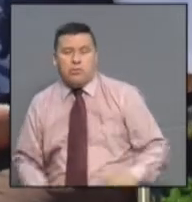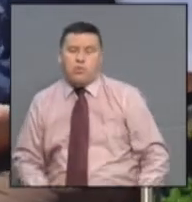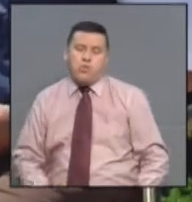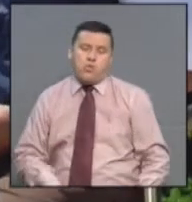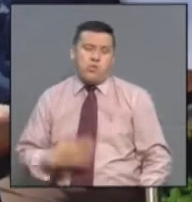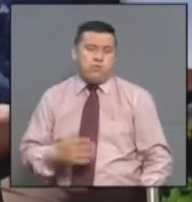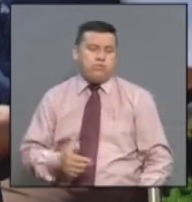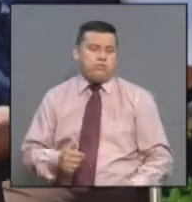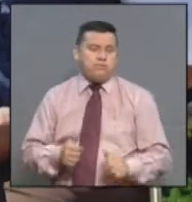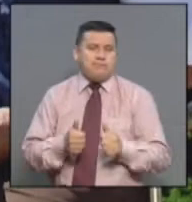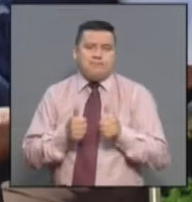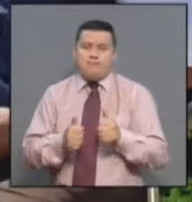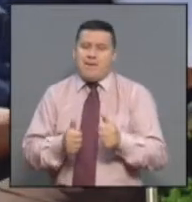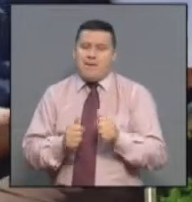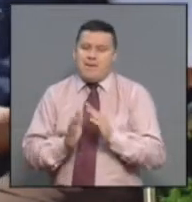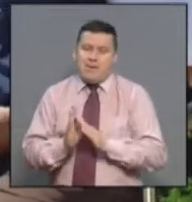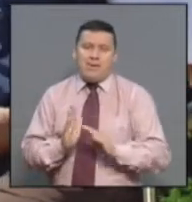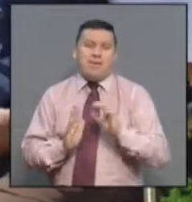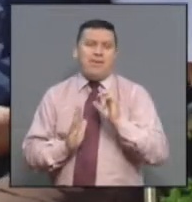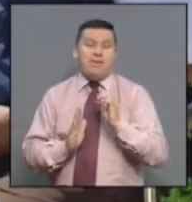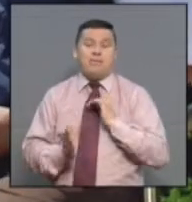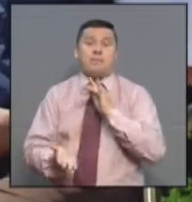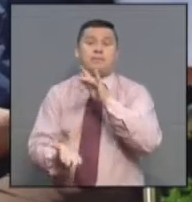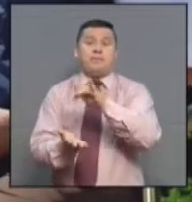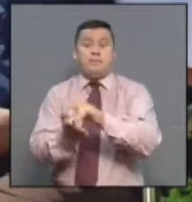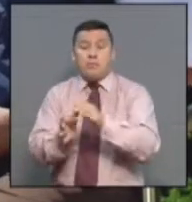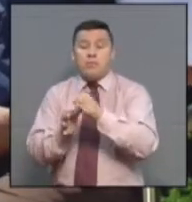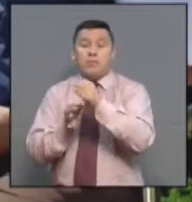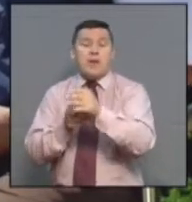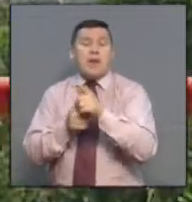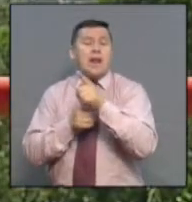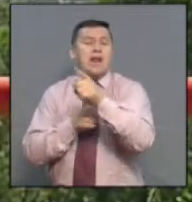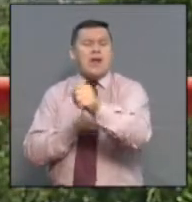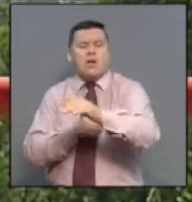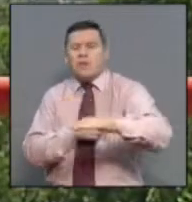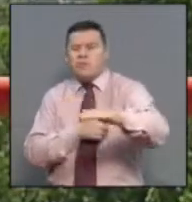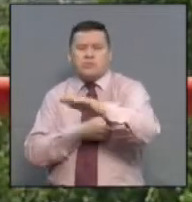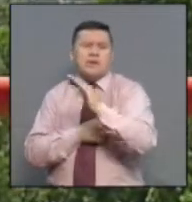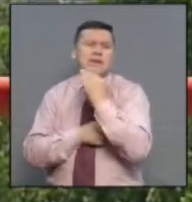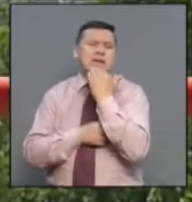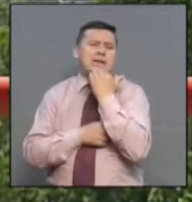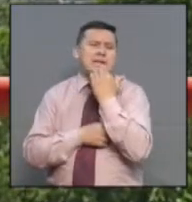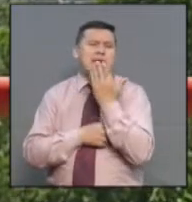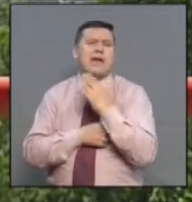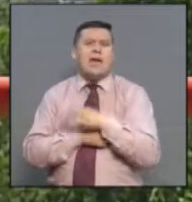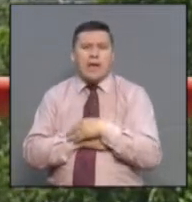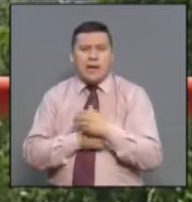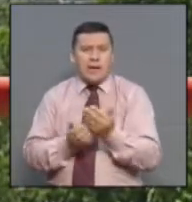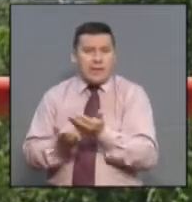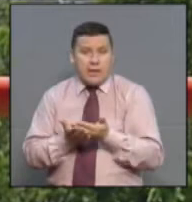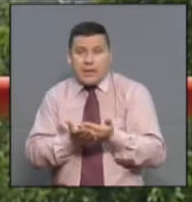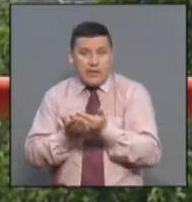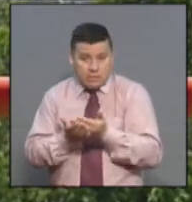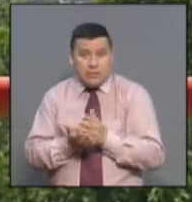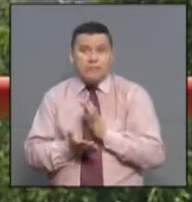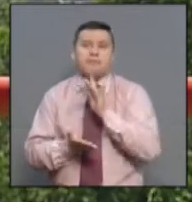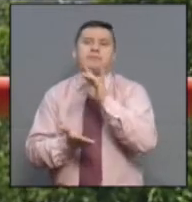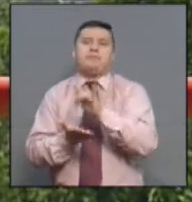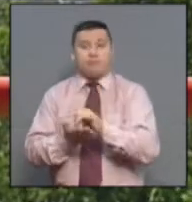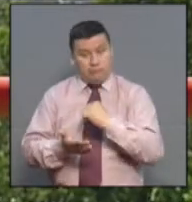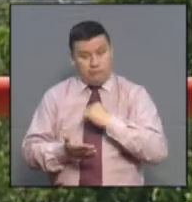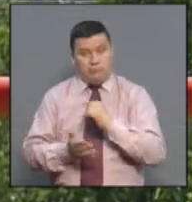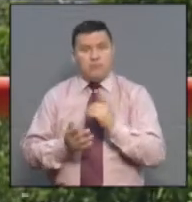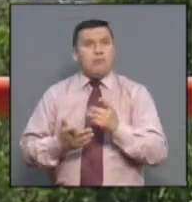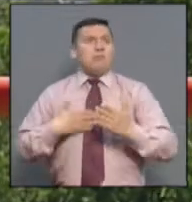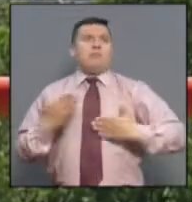sido excelente. Cuando nosotros llegamos a estos municipios que son tan apartados, por ejemplo, Quibdó, la gente llega